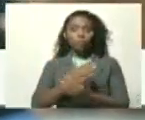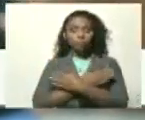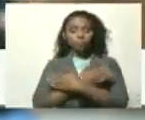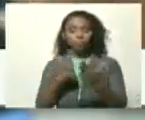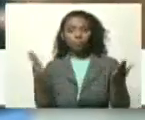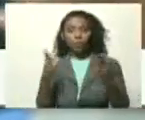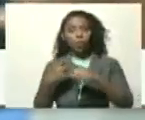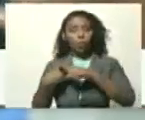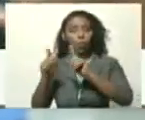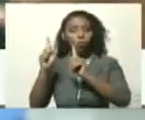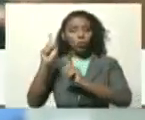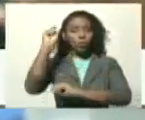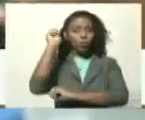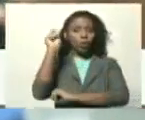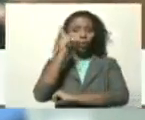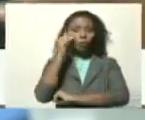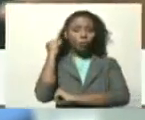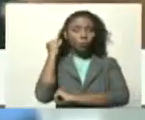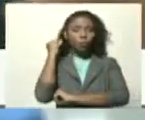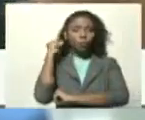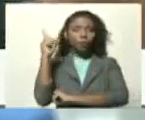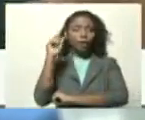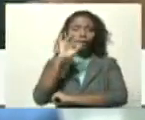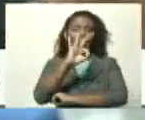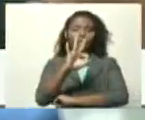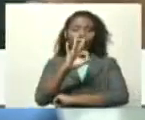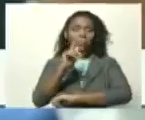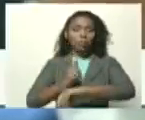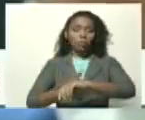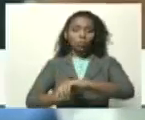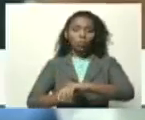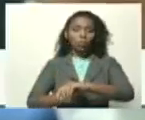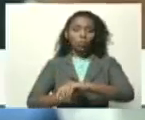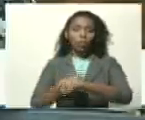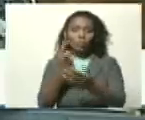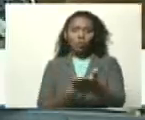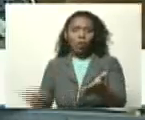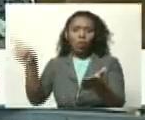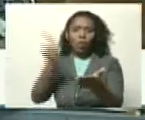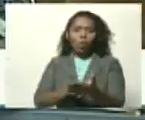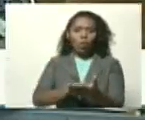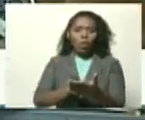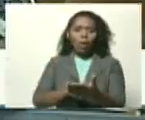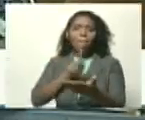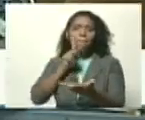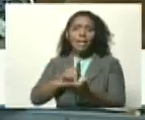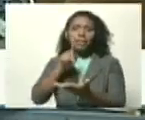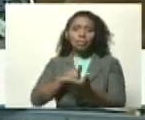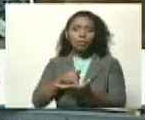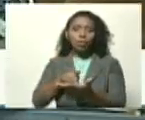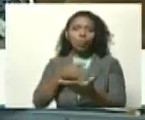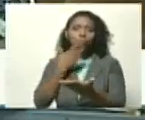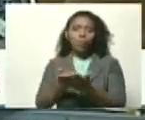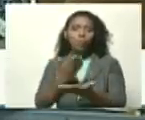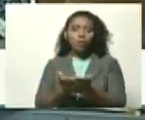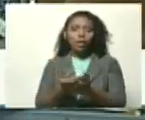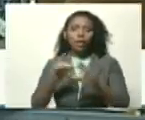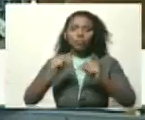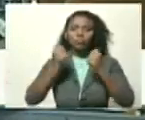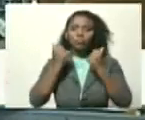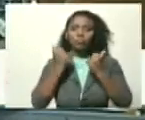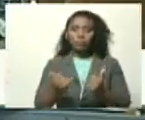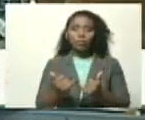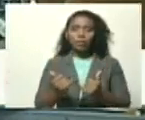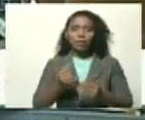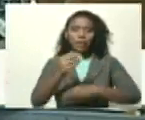disponiendo otro diputado o diputada de 3 minutos para ratificar la postulación, que de inmediato